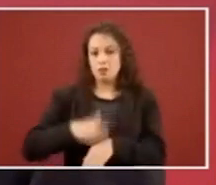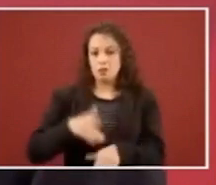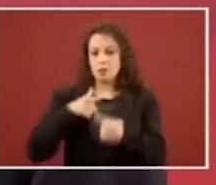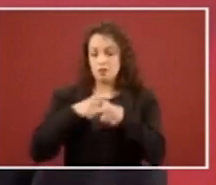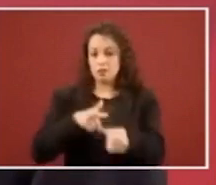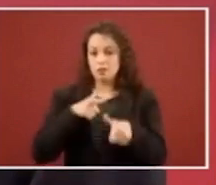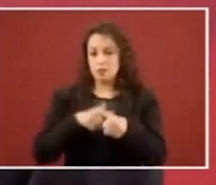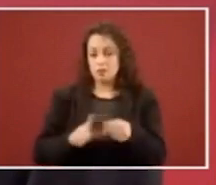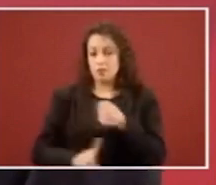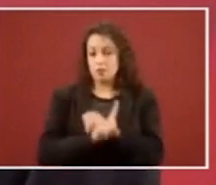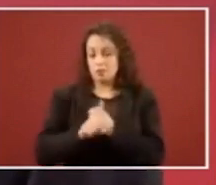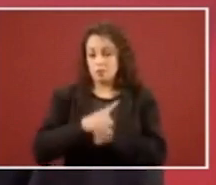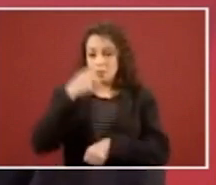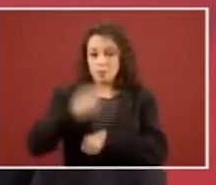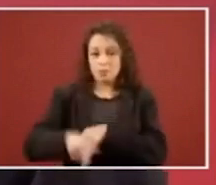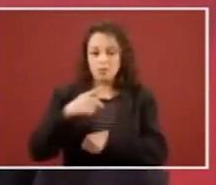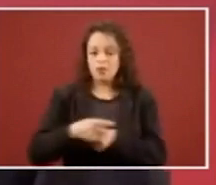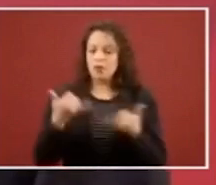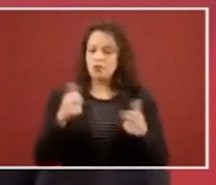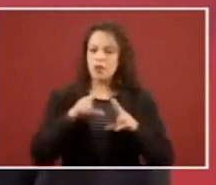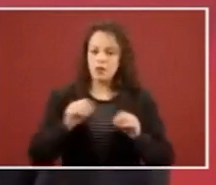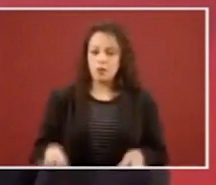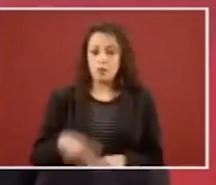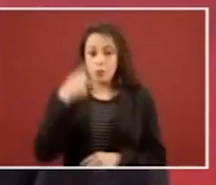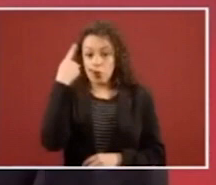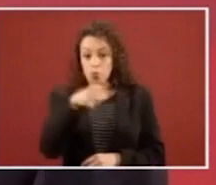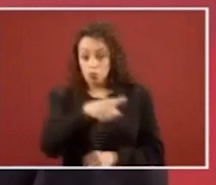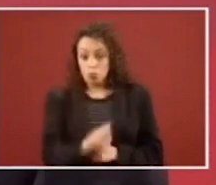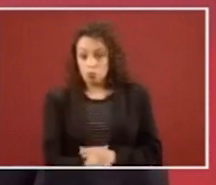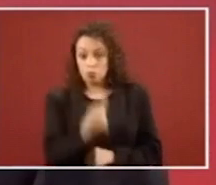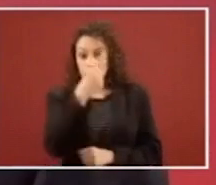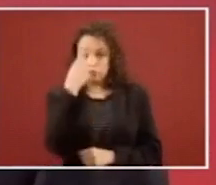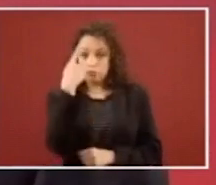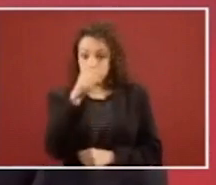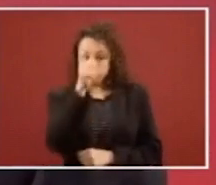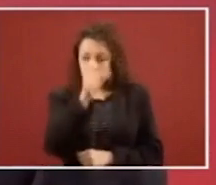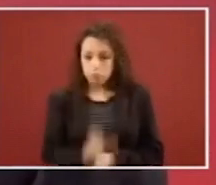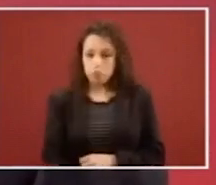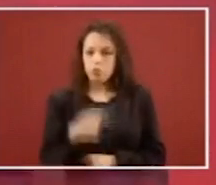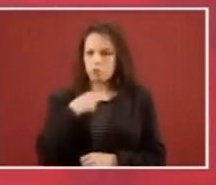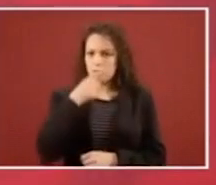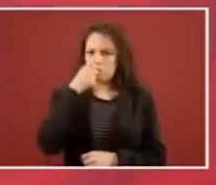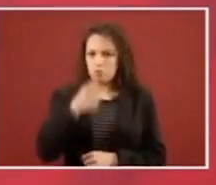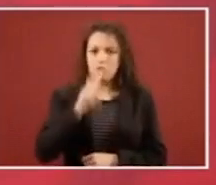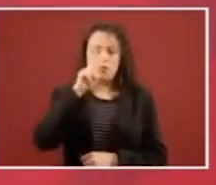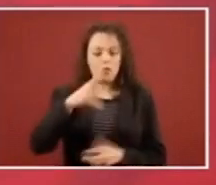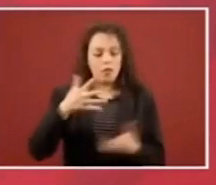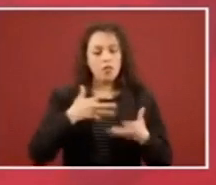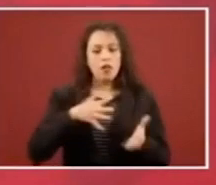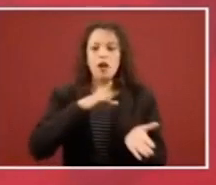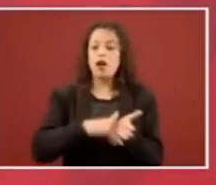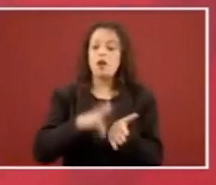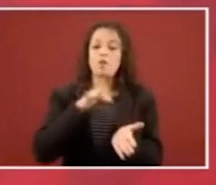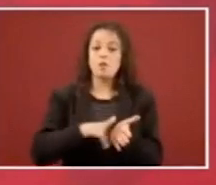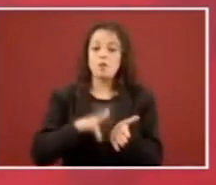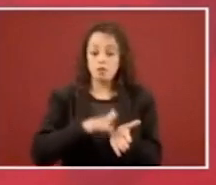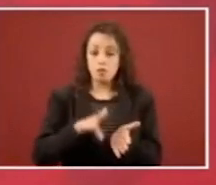en tu caso en particular, que cuentes con nosotros para